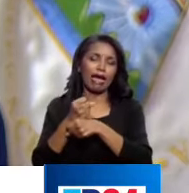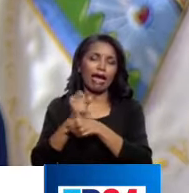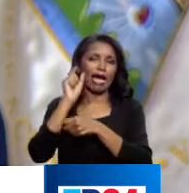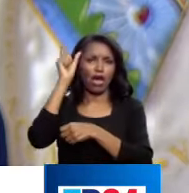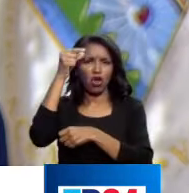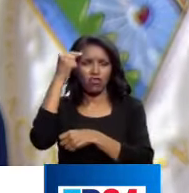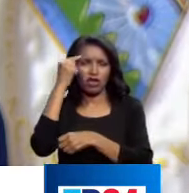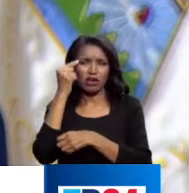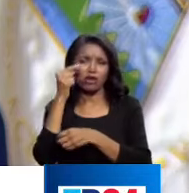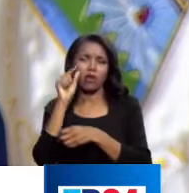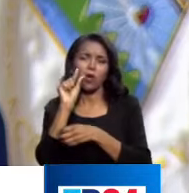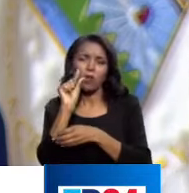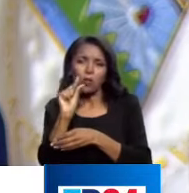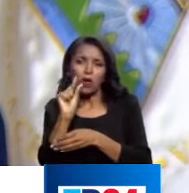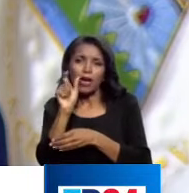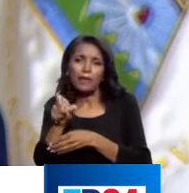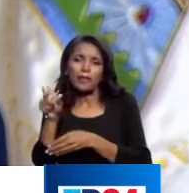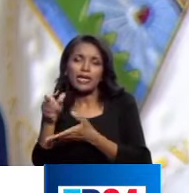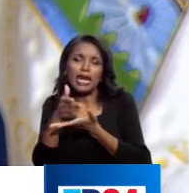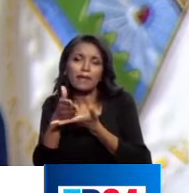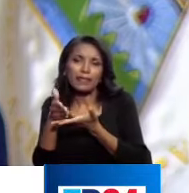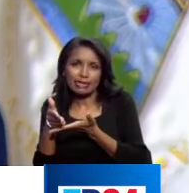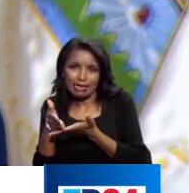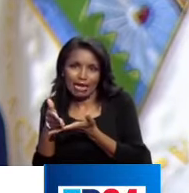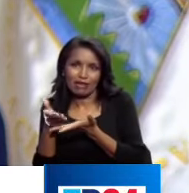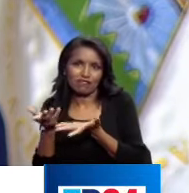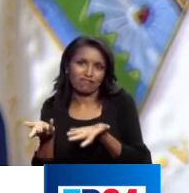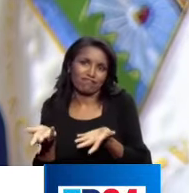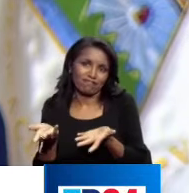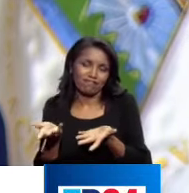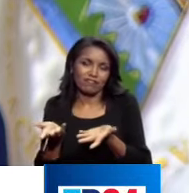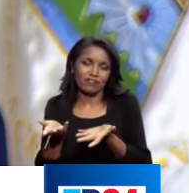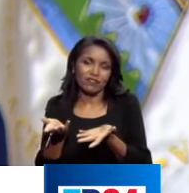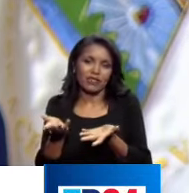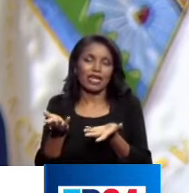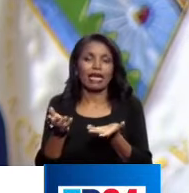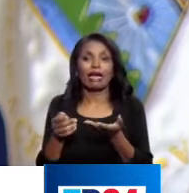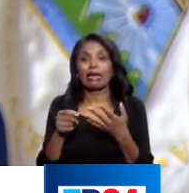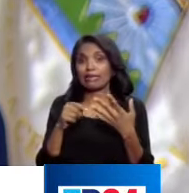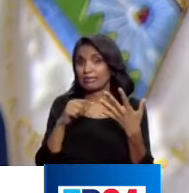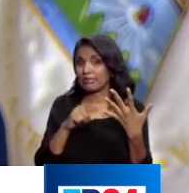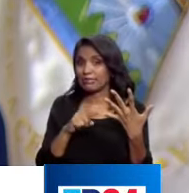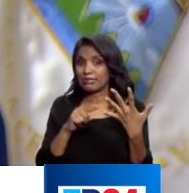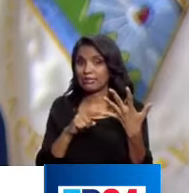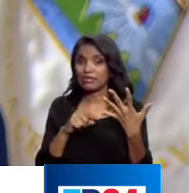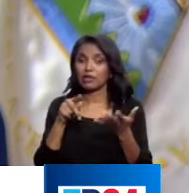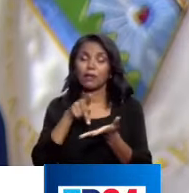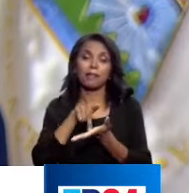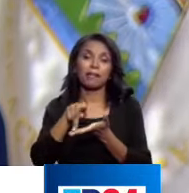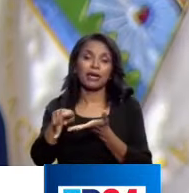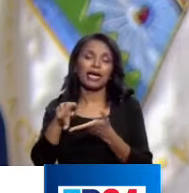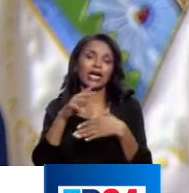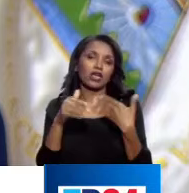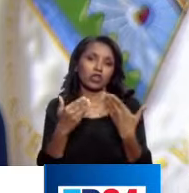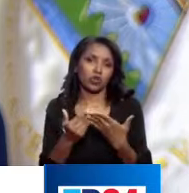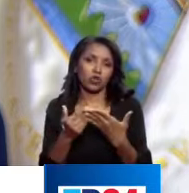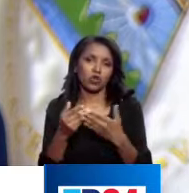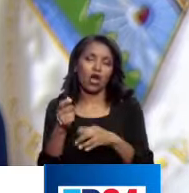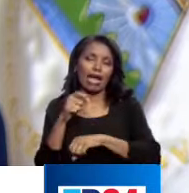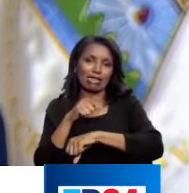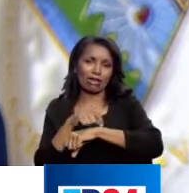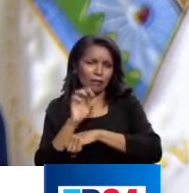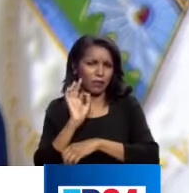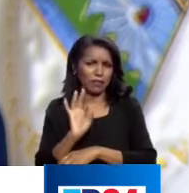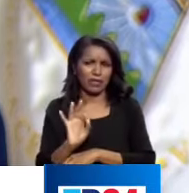Autoridad de Turismo de Panamá. ¿Y eso por qué? Es por los nombramientos políticos. Y finalmente, pagar las cuentas a tiempo. A nuestros